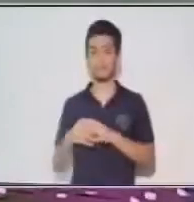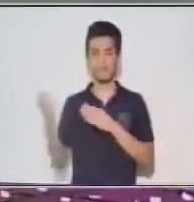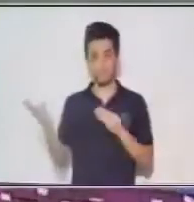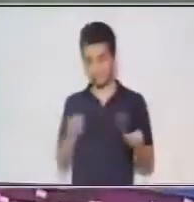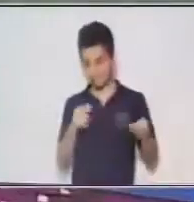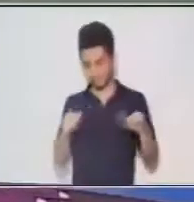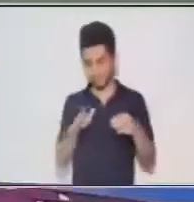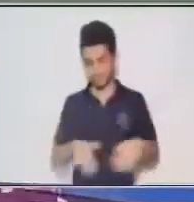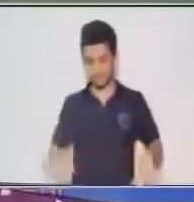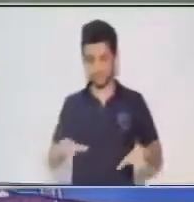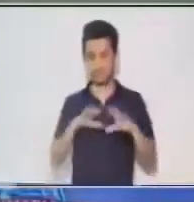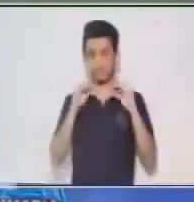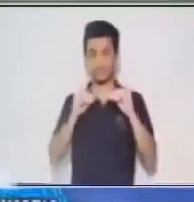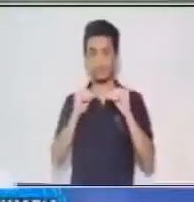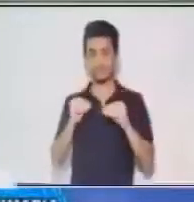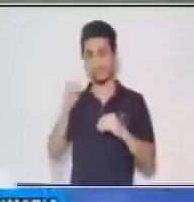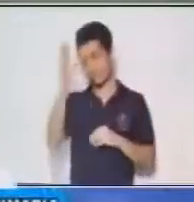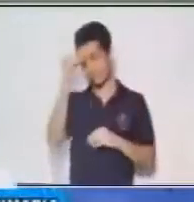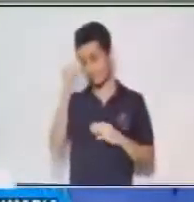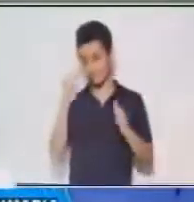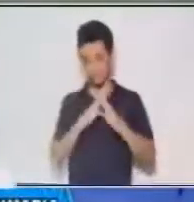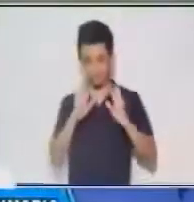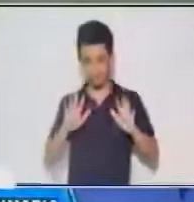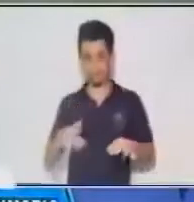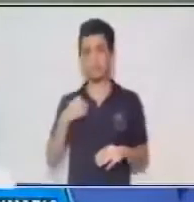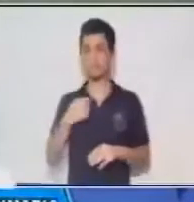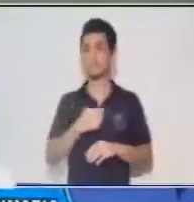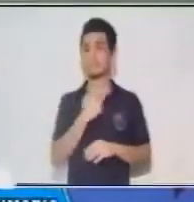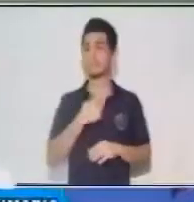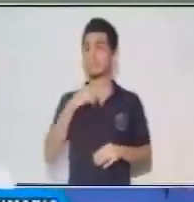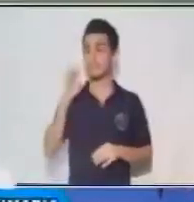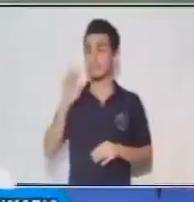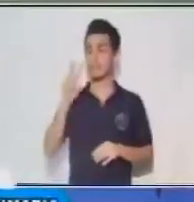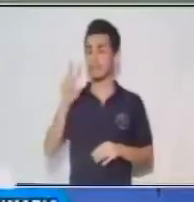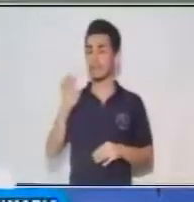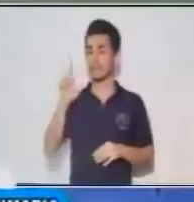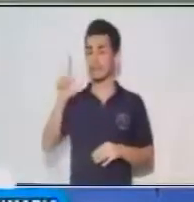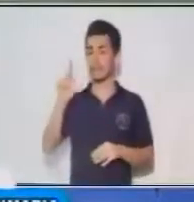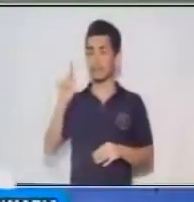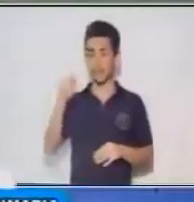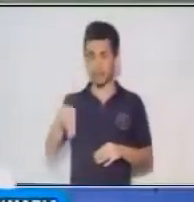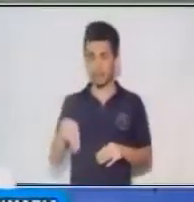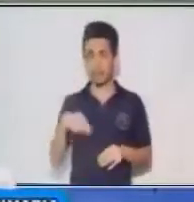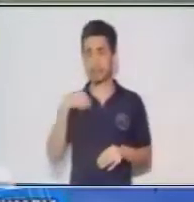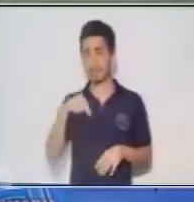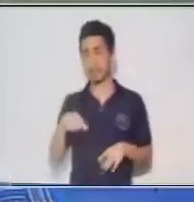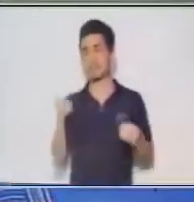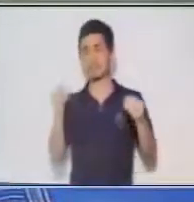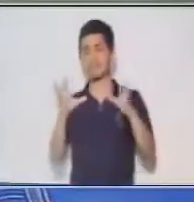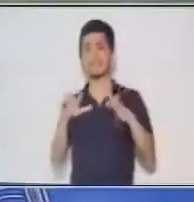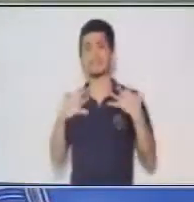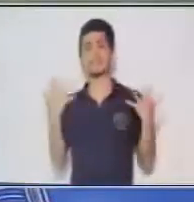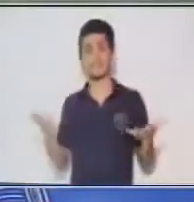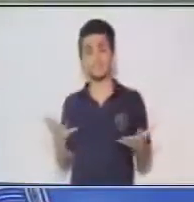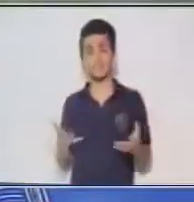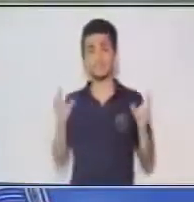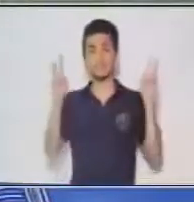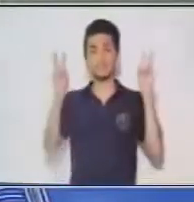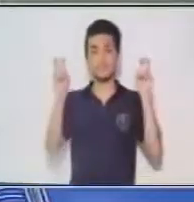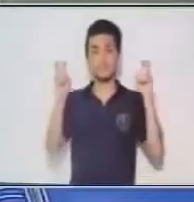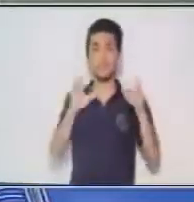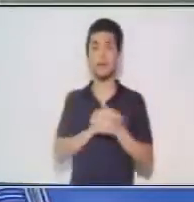Bienvenidos a este espacio educativo Aprendo en Casa. Soy Evelyn Arminda Arriola Ramírez y en esta oportunidad desarrollaré el